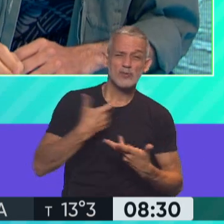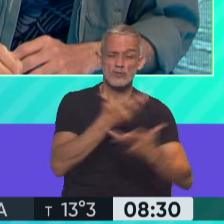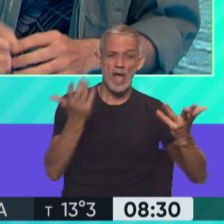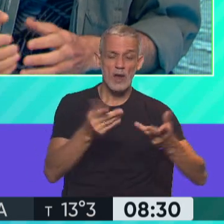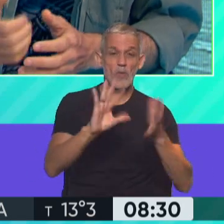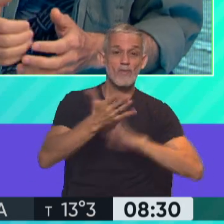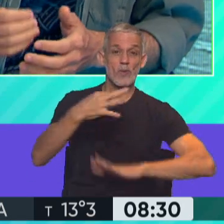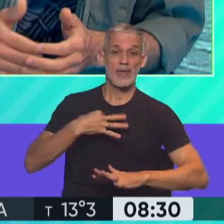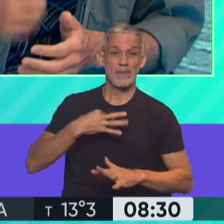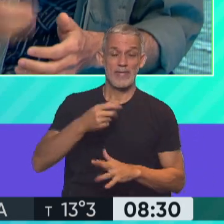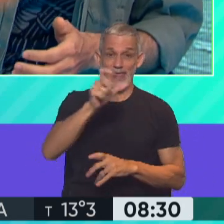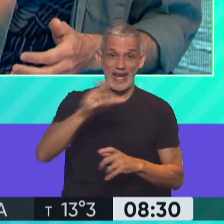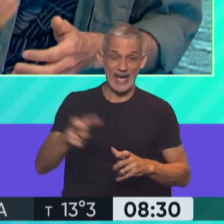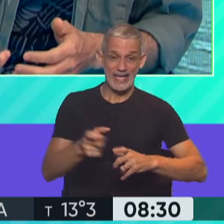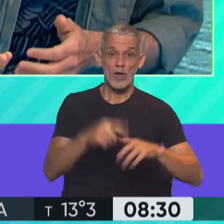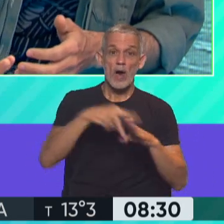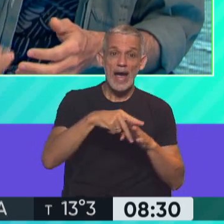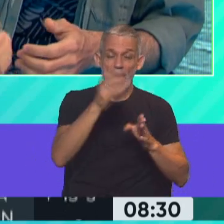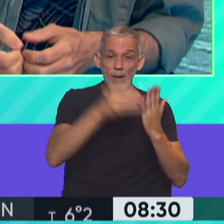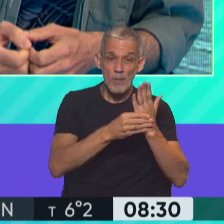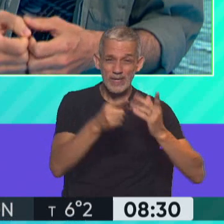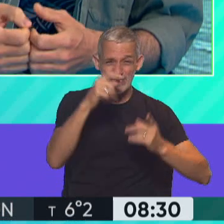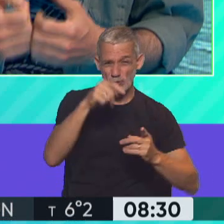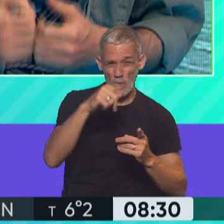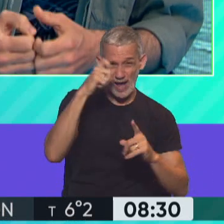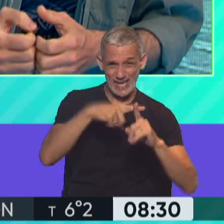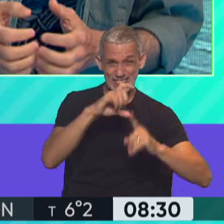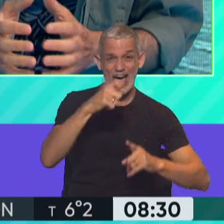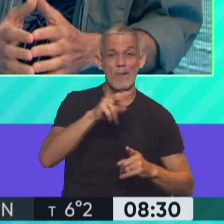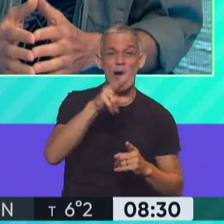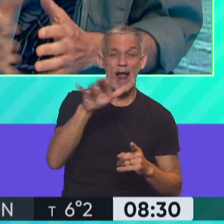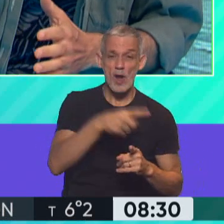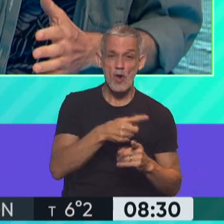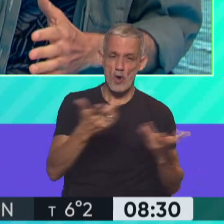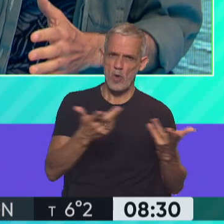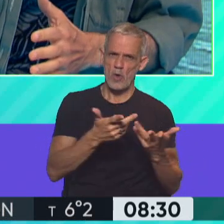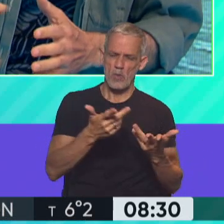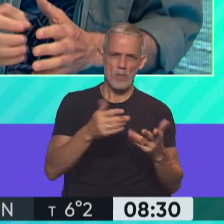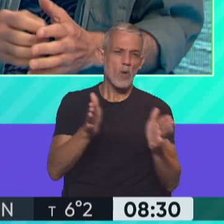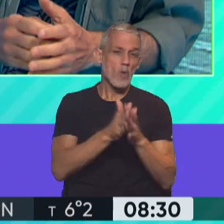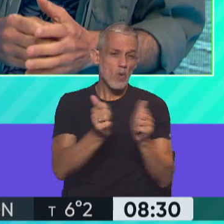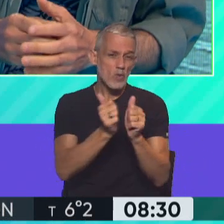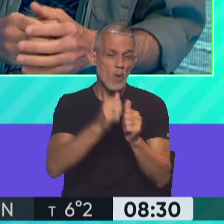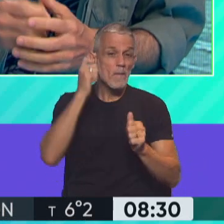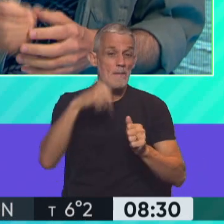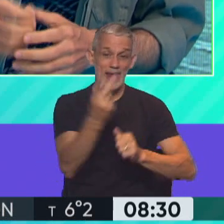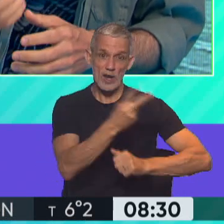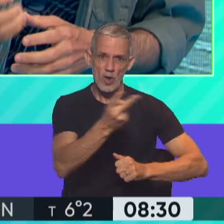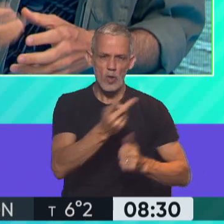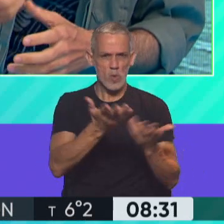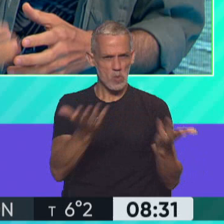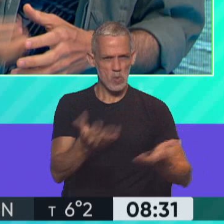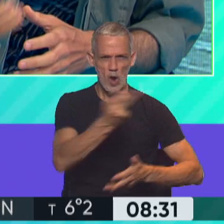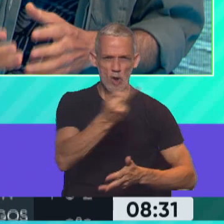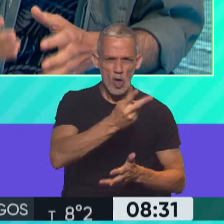de vida de la población. El problema es que Cavallo es reivindicado porque es el que logró, junto con Menem, fueron los que